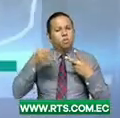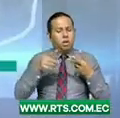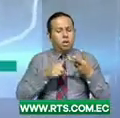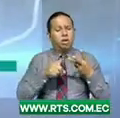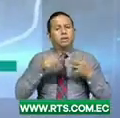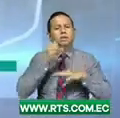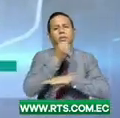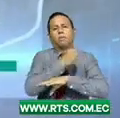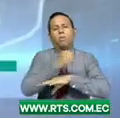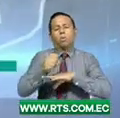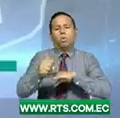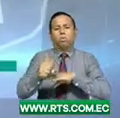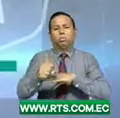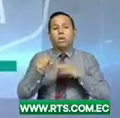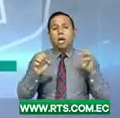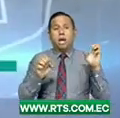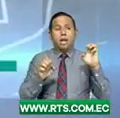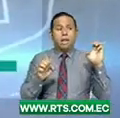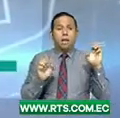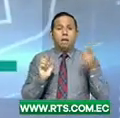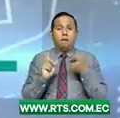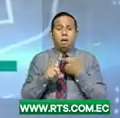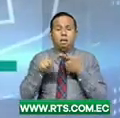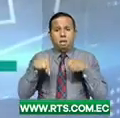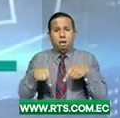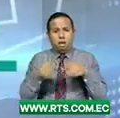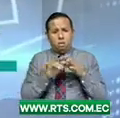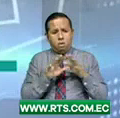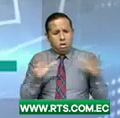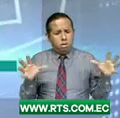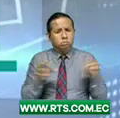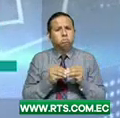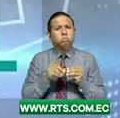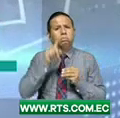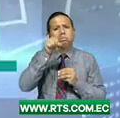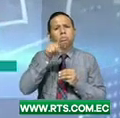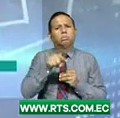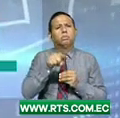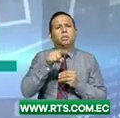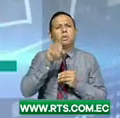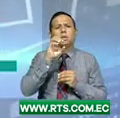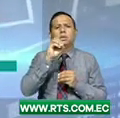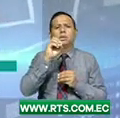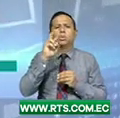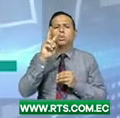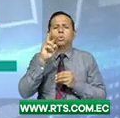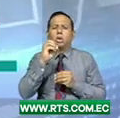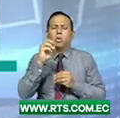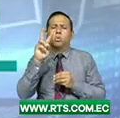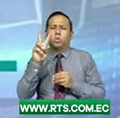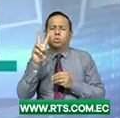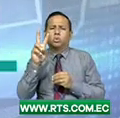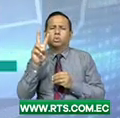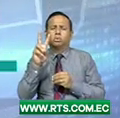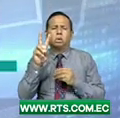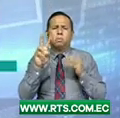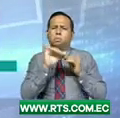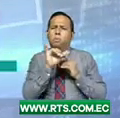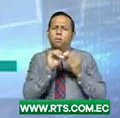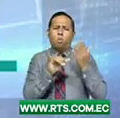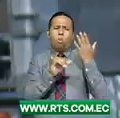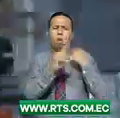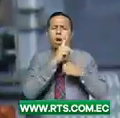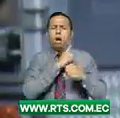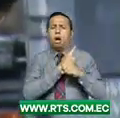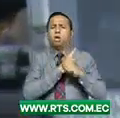enero a la fecha se han registrado 1.002 asesinatos. En el mismo periodo del año pasado fueron